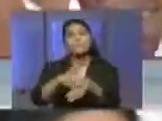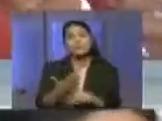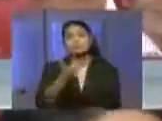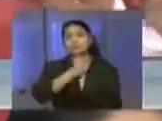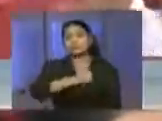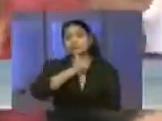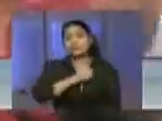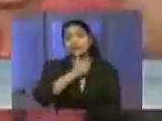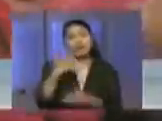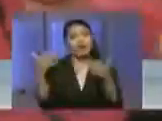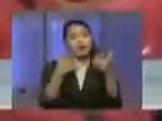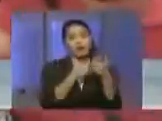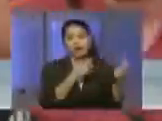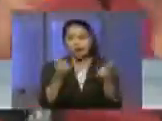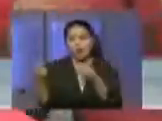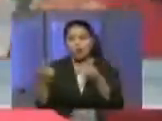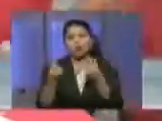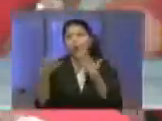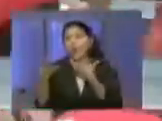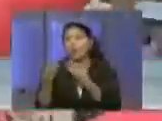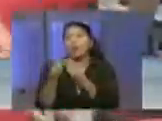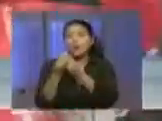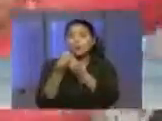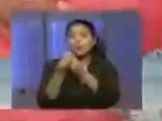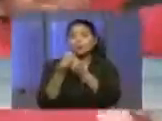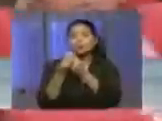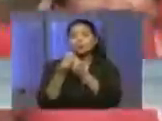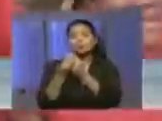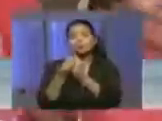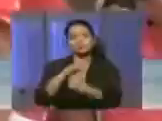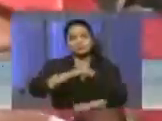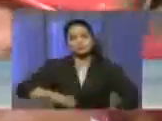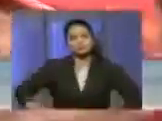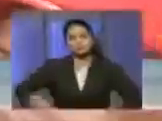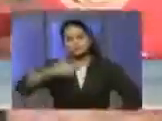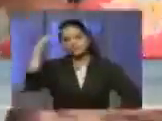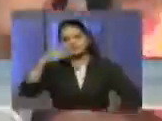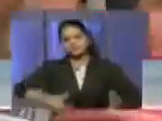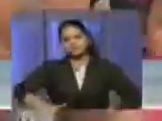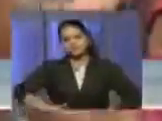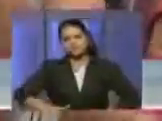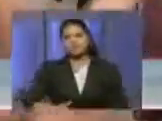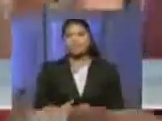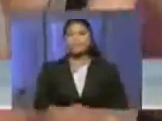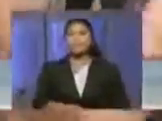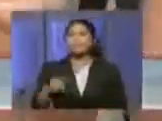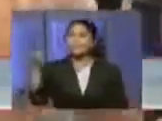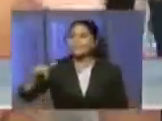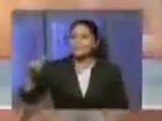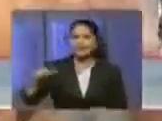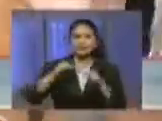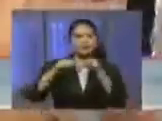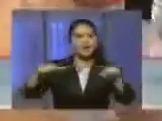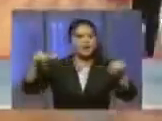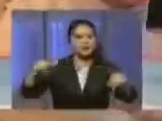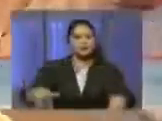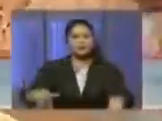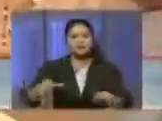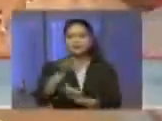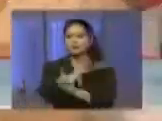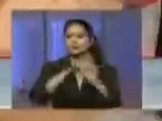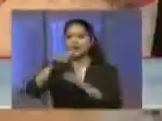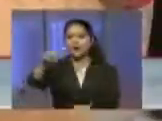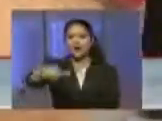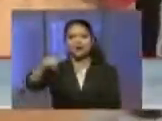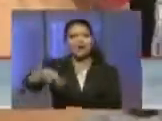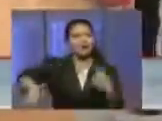guerra económica junto con nuestra Fuerza Armada nacional bolivariana que están aquí que convierte a